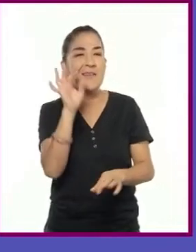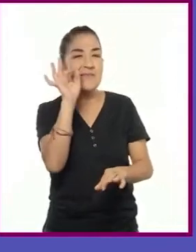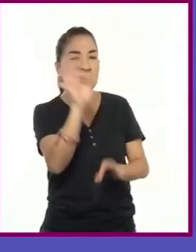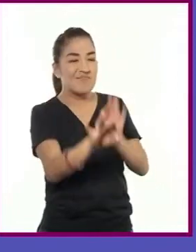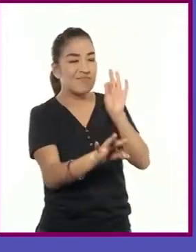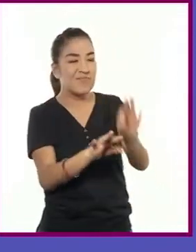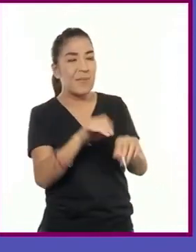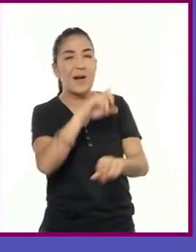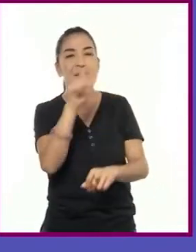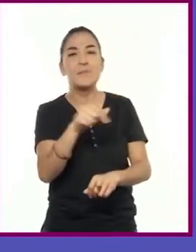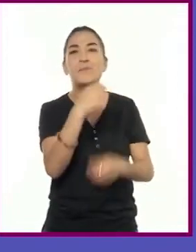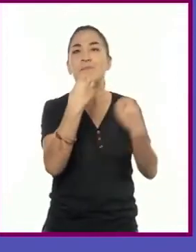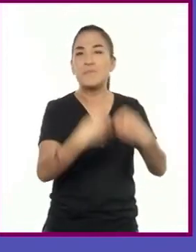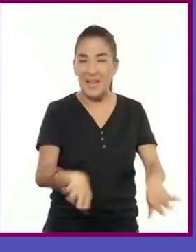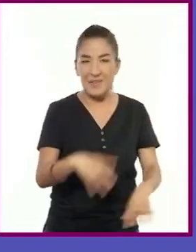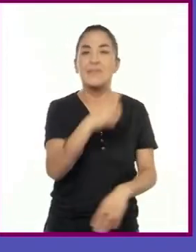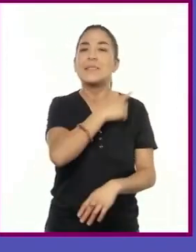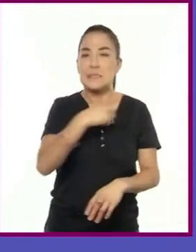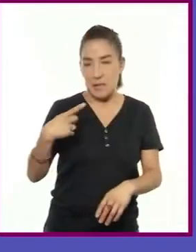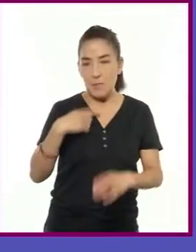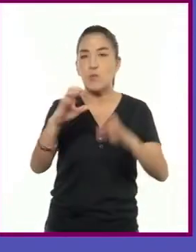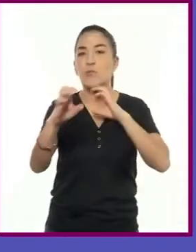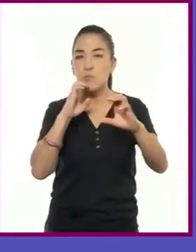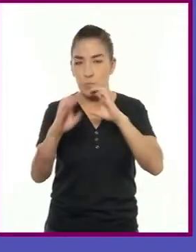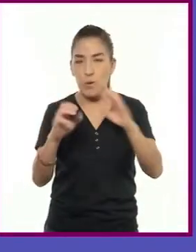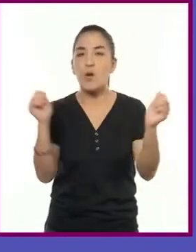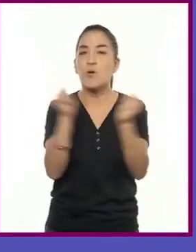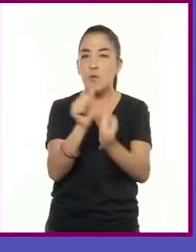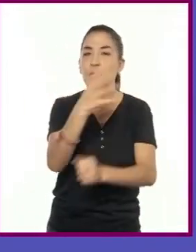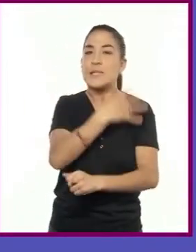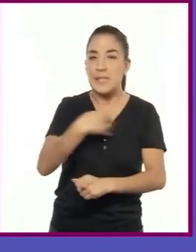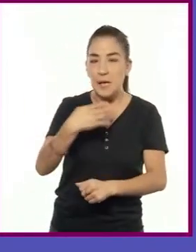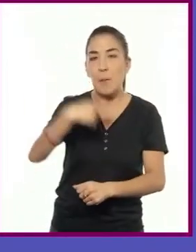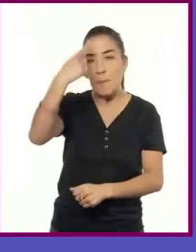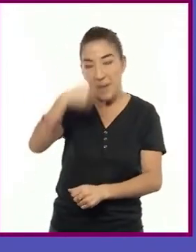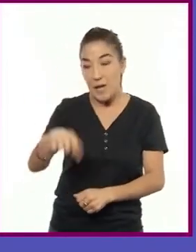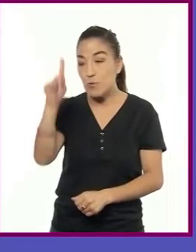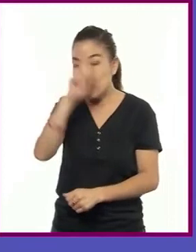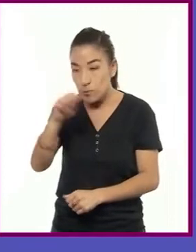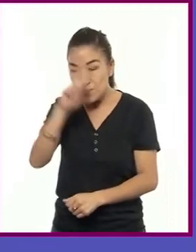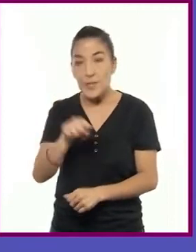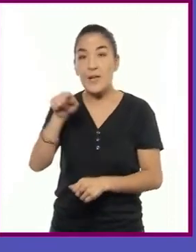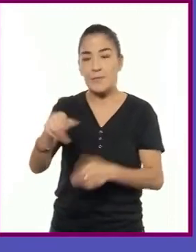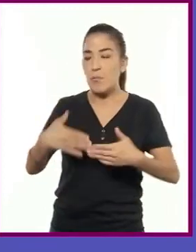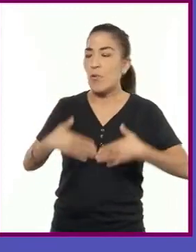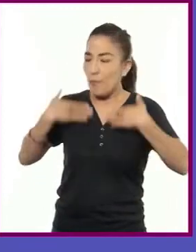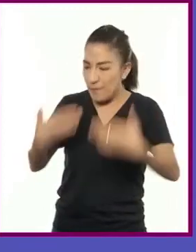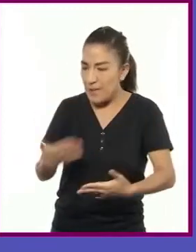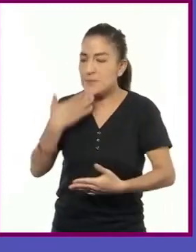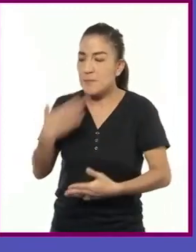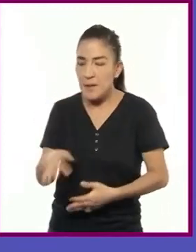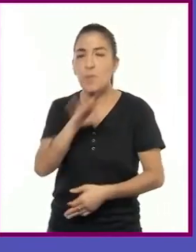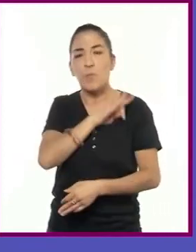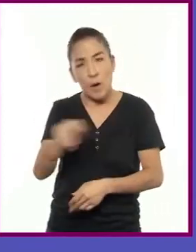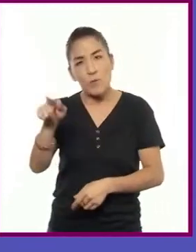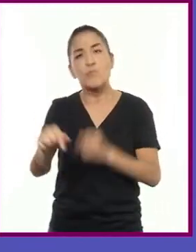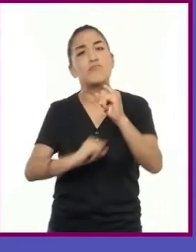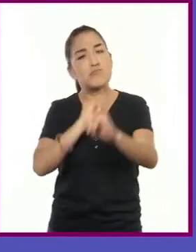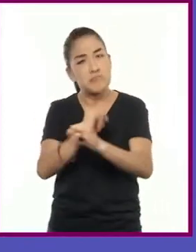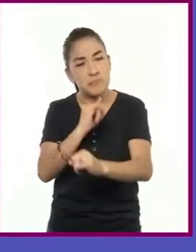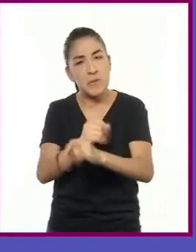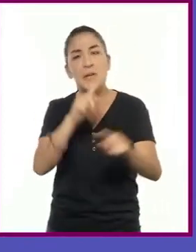quieran comer. Merece la pena tener comunicación con los hijos para que sepan que confías en ellos y que pueden tener una red